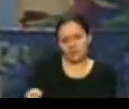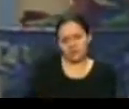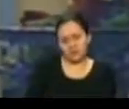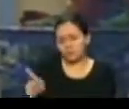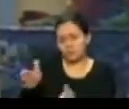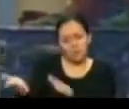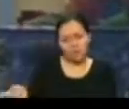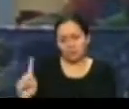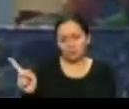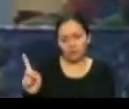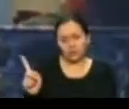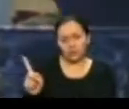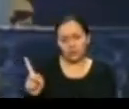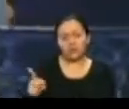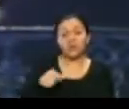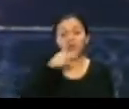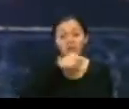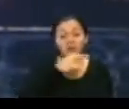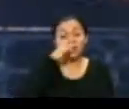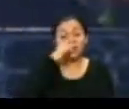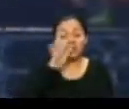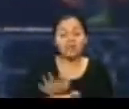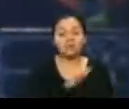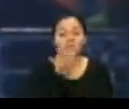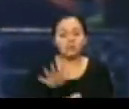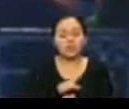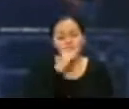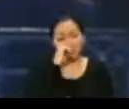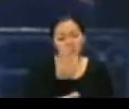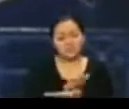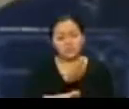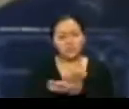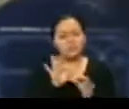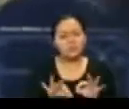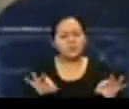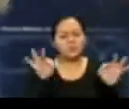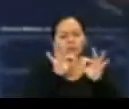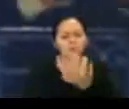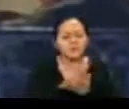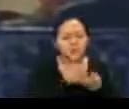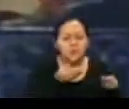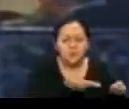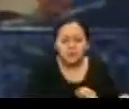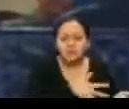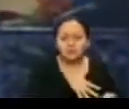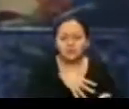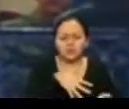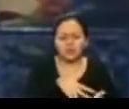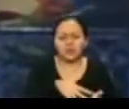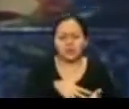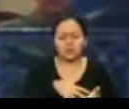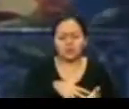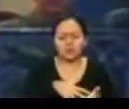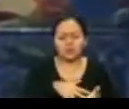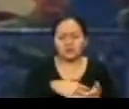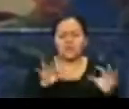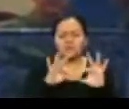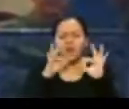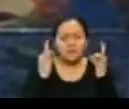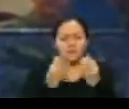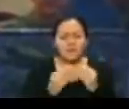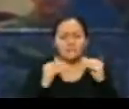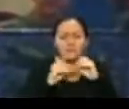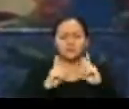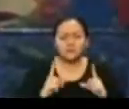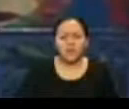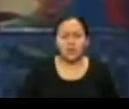niños ya no se quedan sin escuelas, que significa que nuestras familias ya no se mueren por falta de atención de